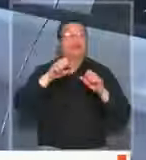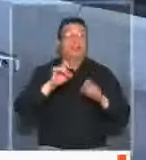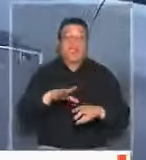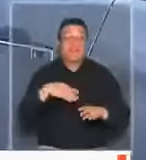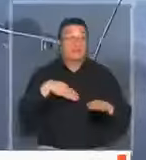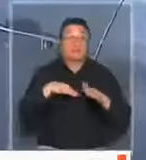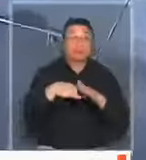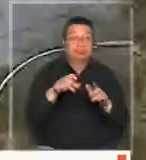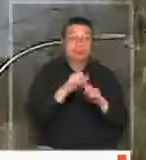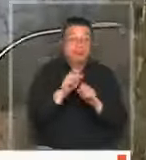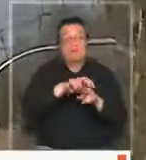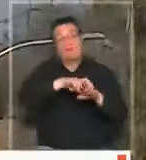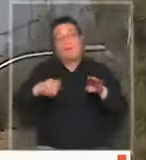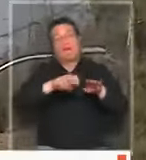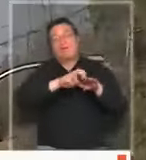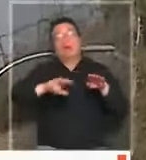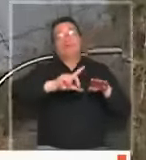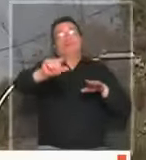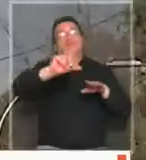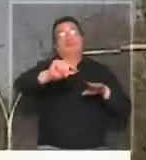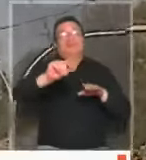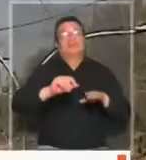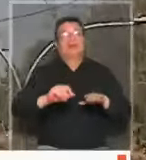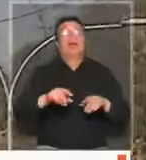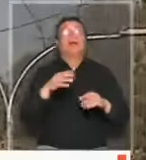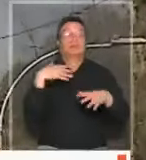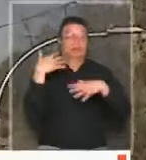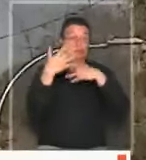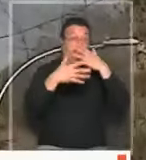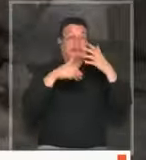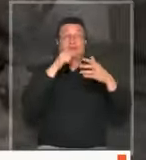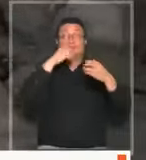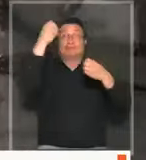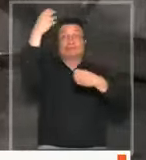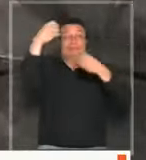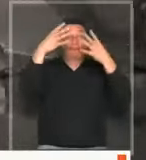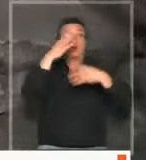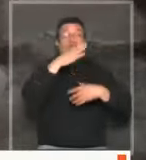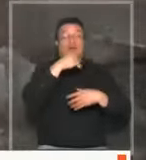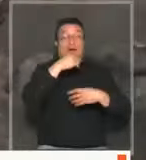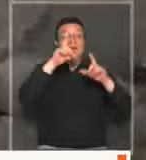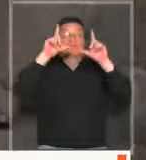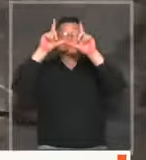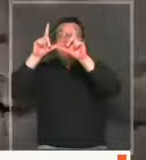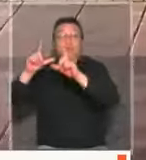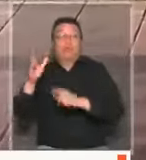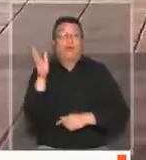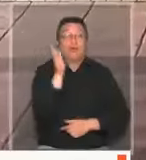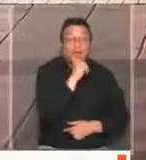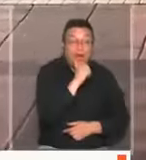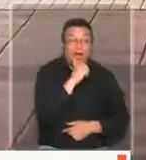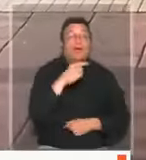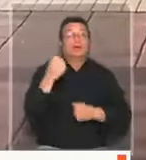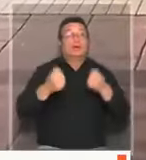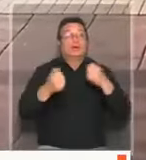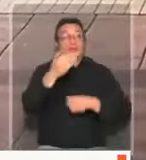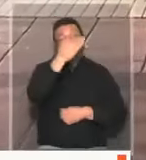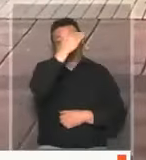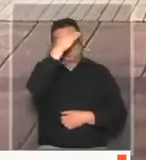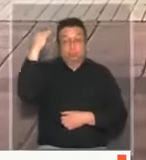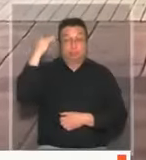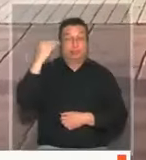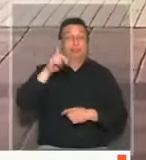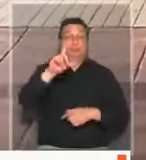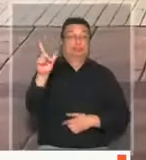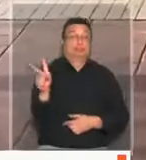su trayecto. Confusión generada por la falta de semáforos, señaléticas y porque los conductores, hartos de la demora de los arreglos,